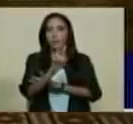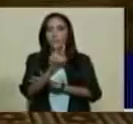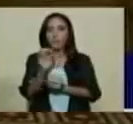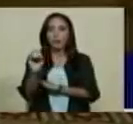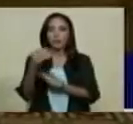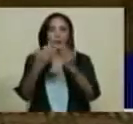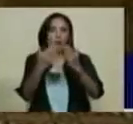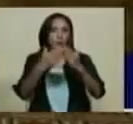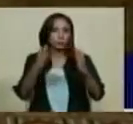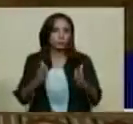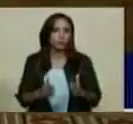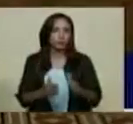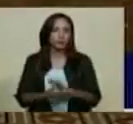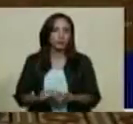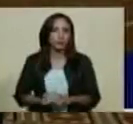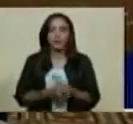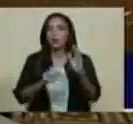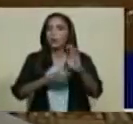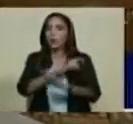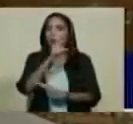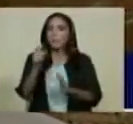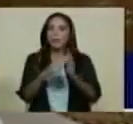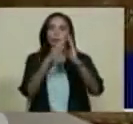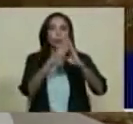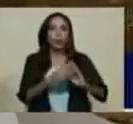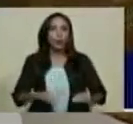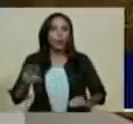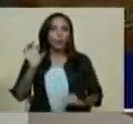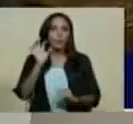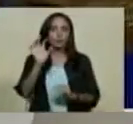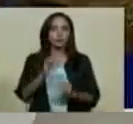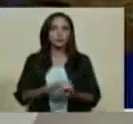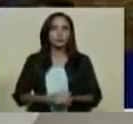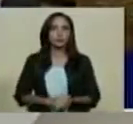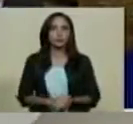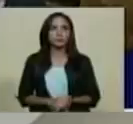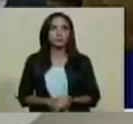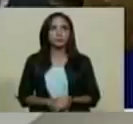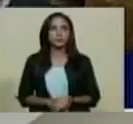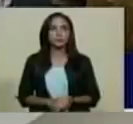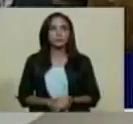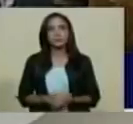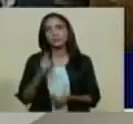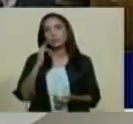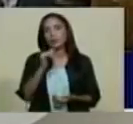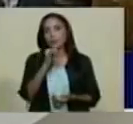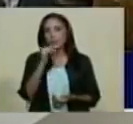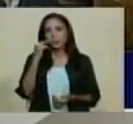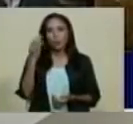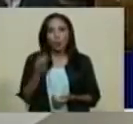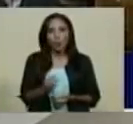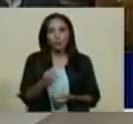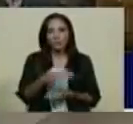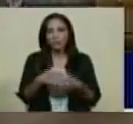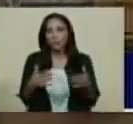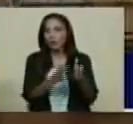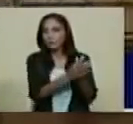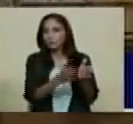2.853.520 estudiantes a lo largo y ancho del país. Quiere decir que en este periodo